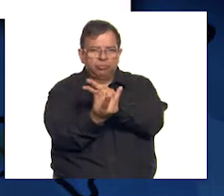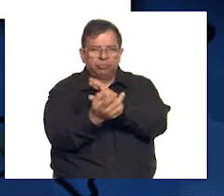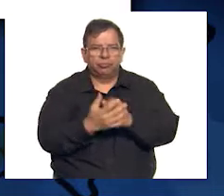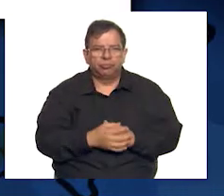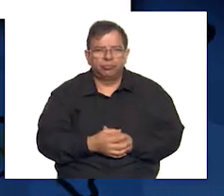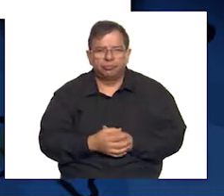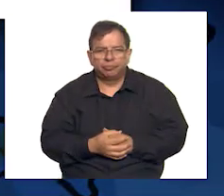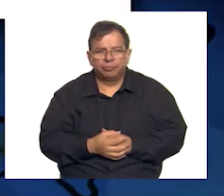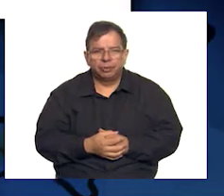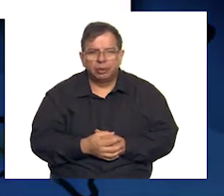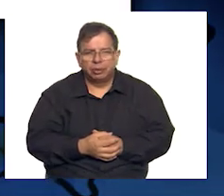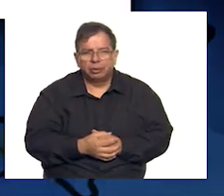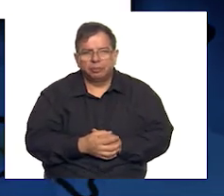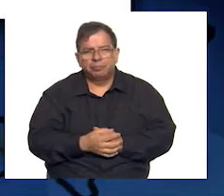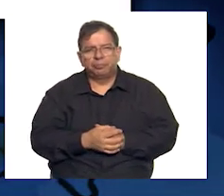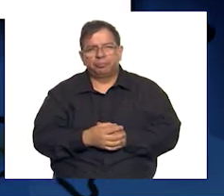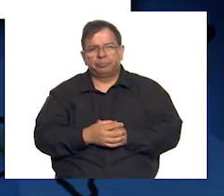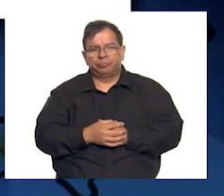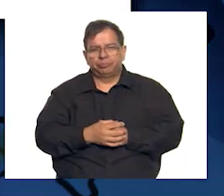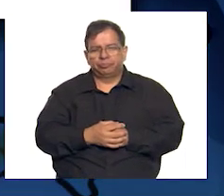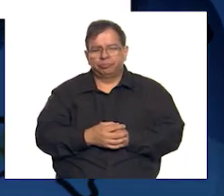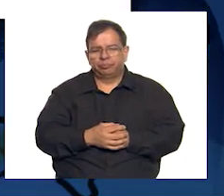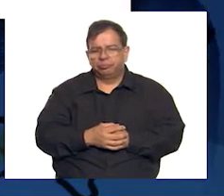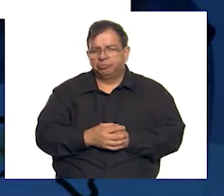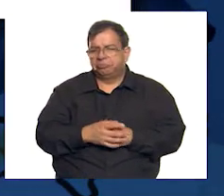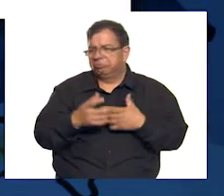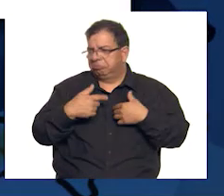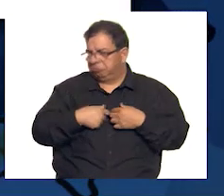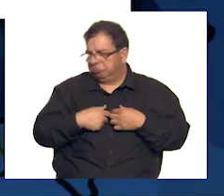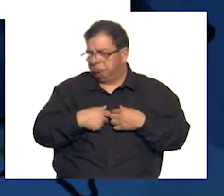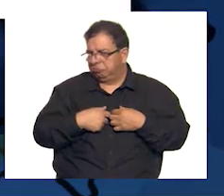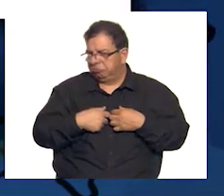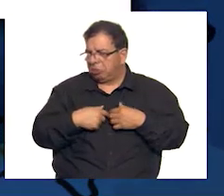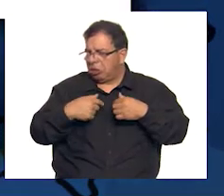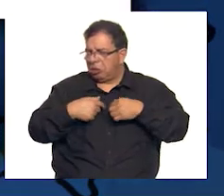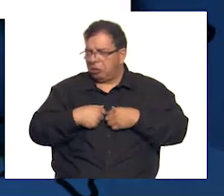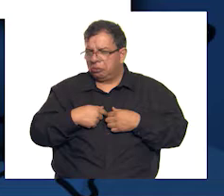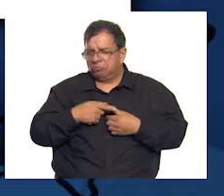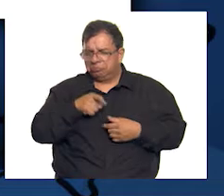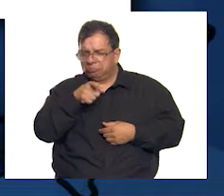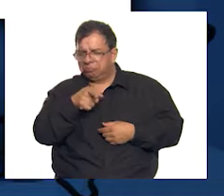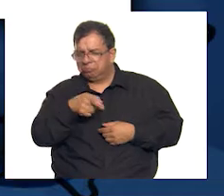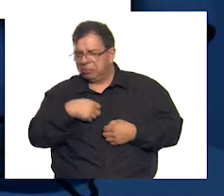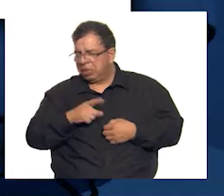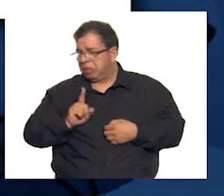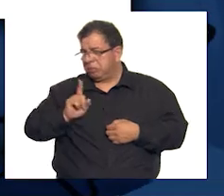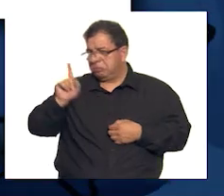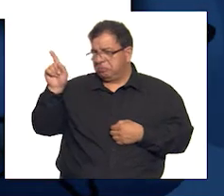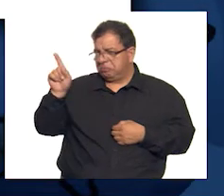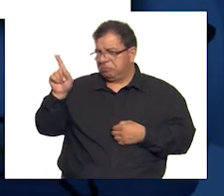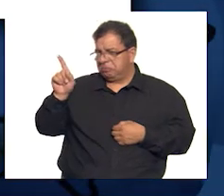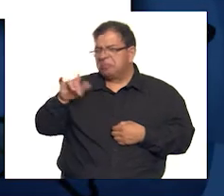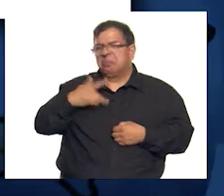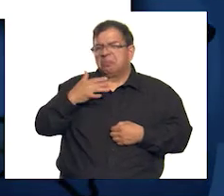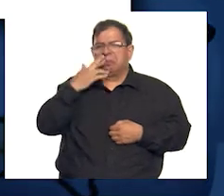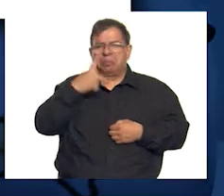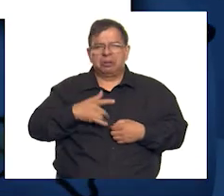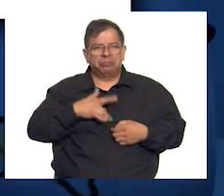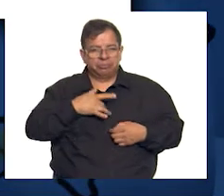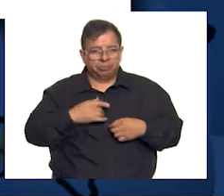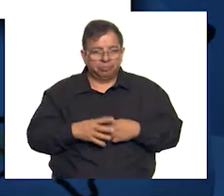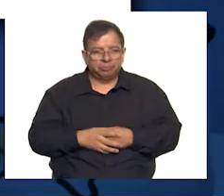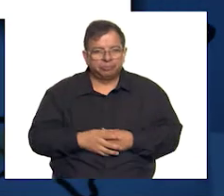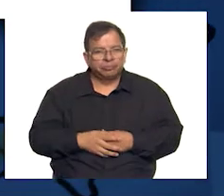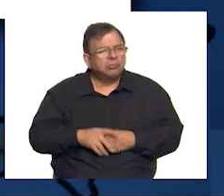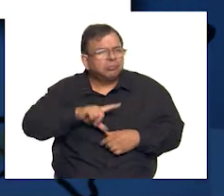están viendo en pantalla. Y ya esa decisión, la verdad, es que me dejó un poco más conforme. Muy bien, María. ¿Y qué hiciste